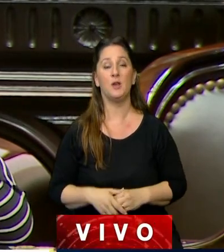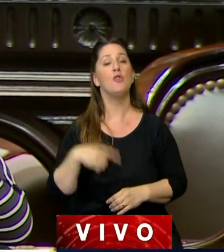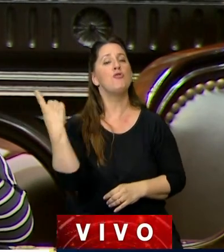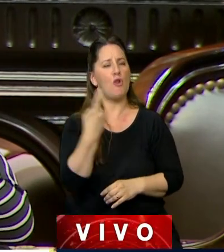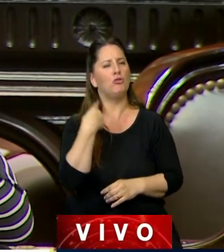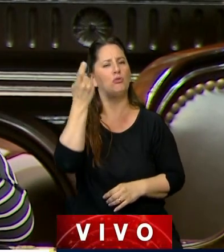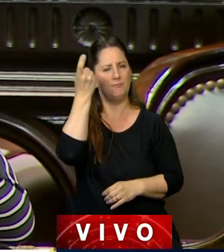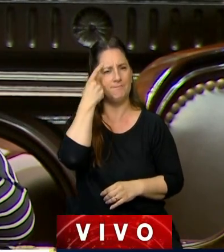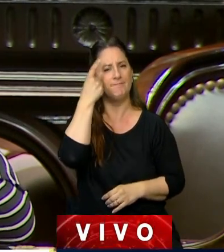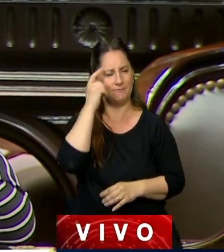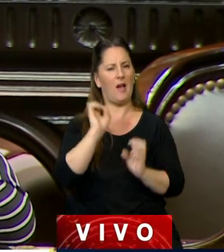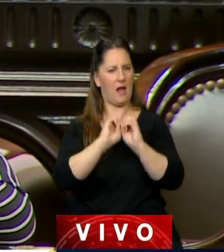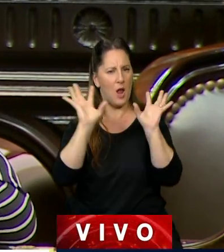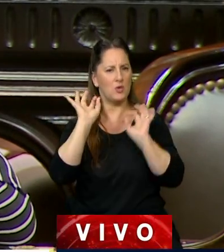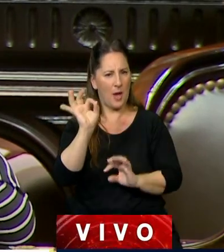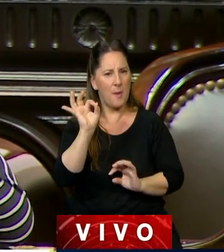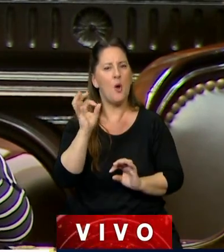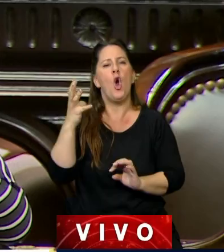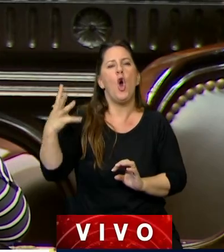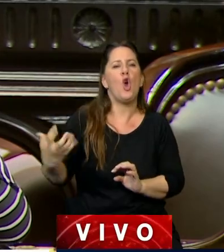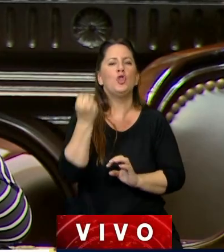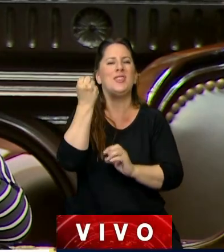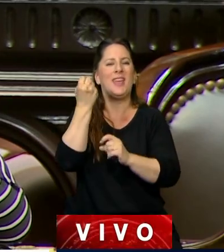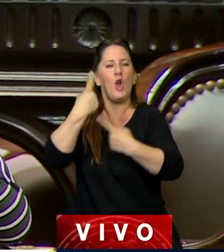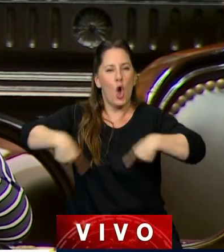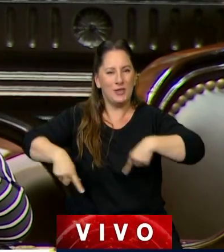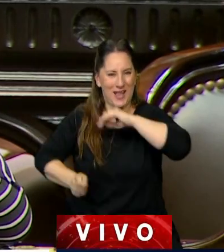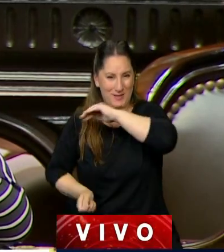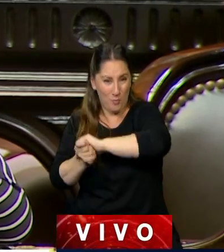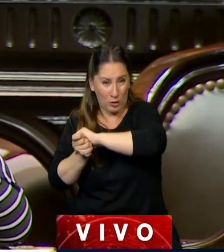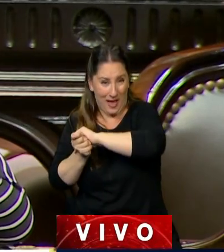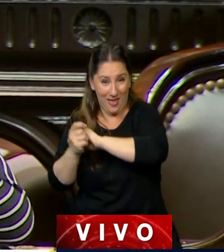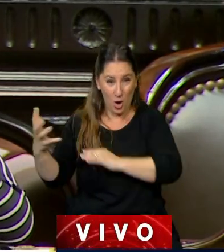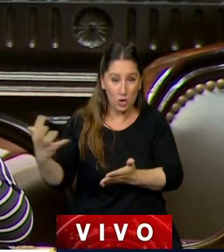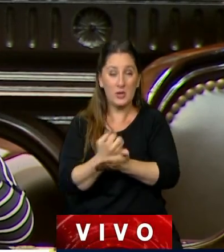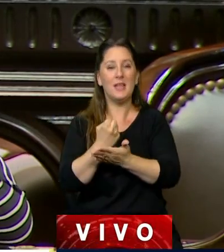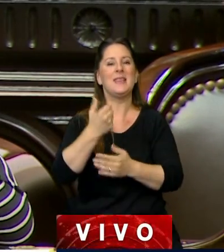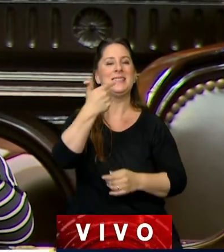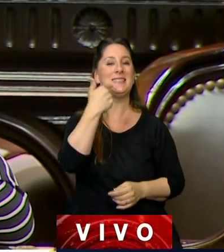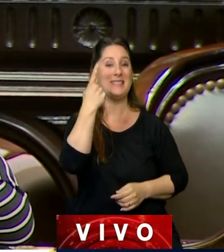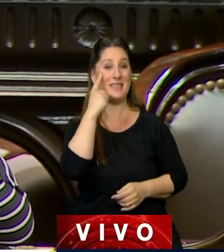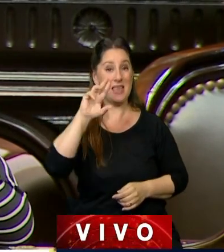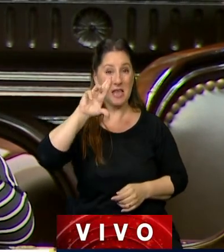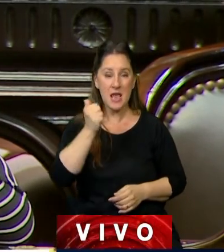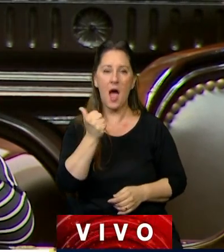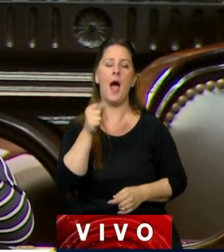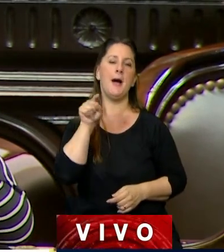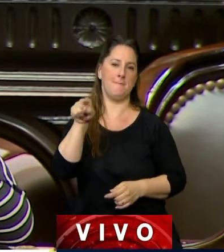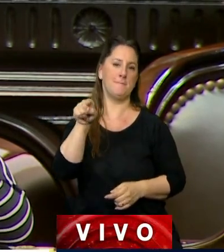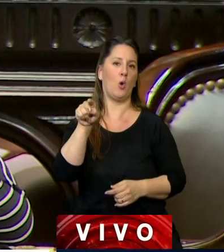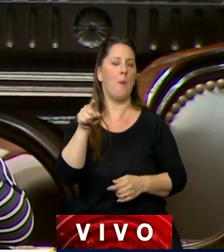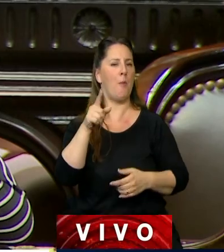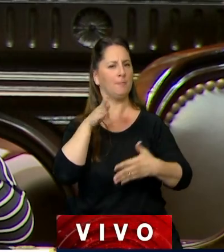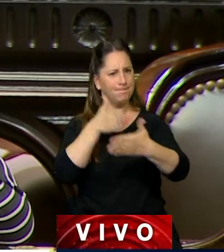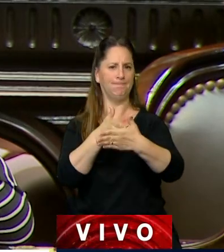claro que para acceder a esos pequeños insumos, este CIRA es realmente una